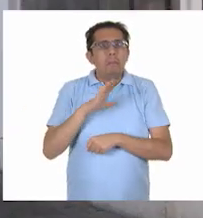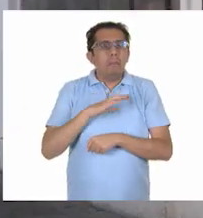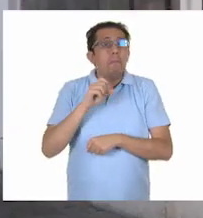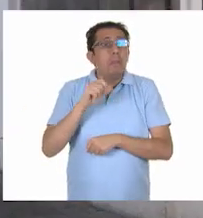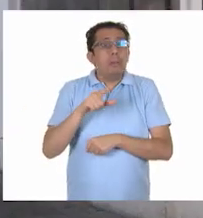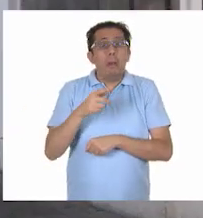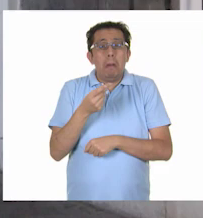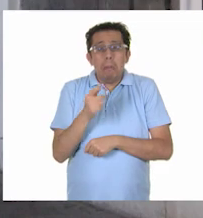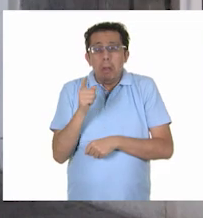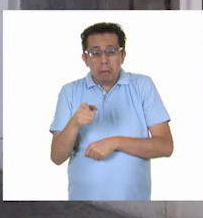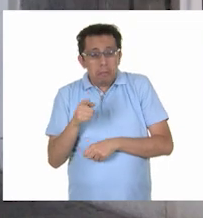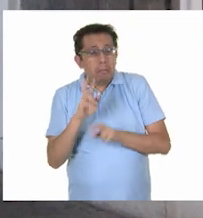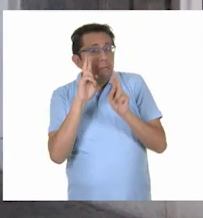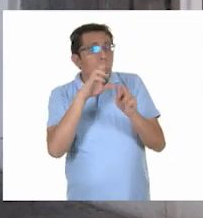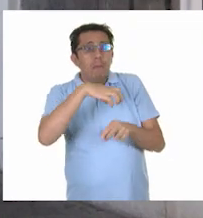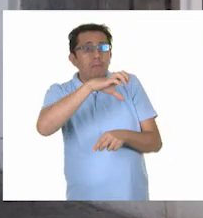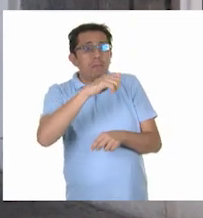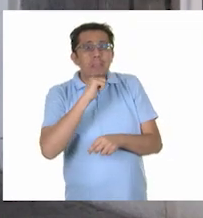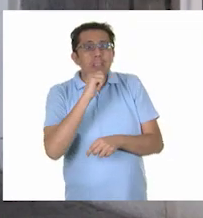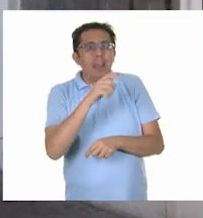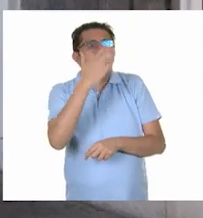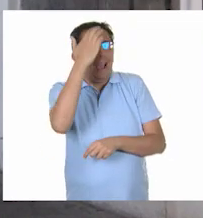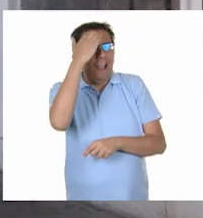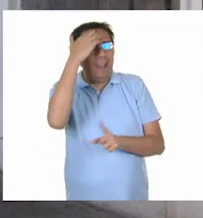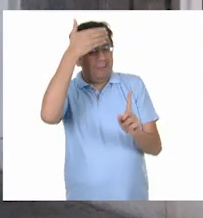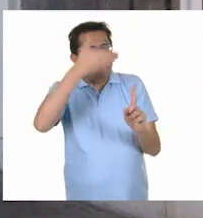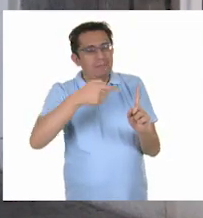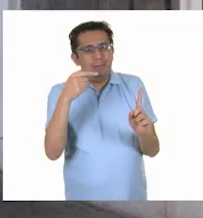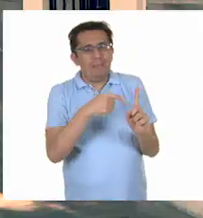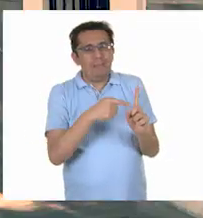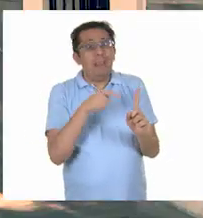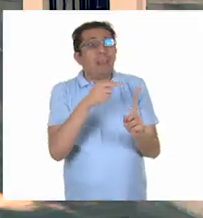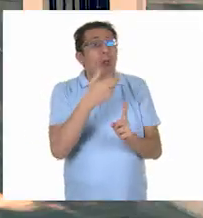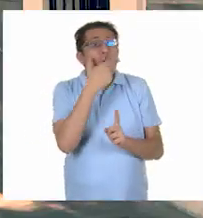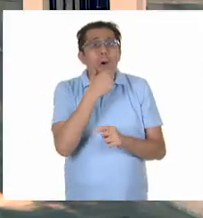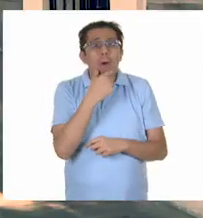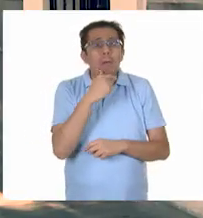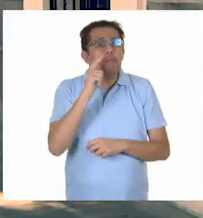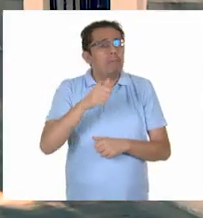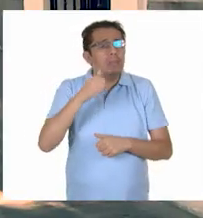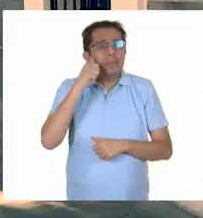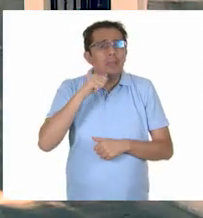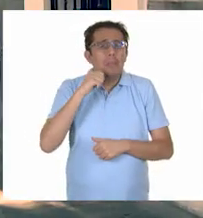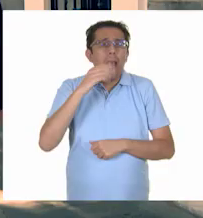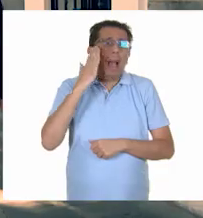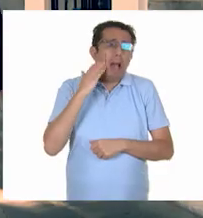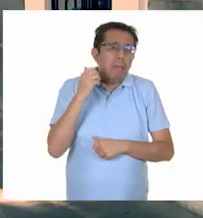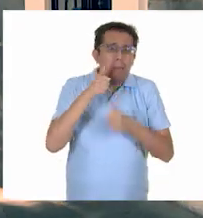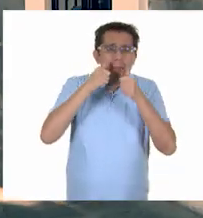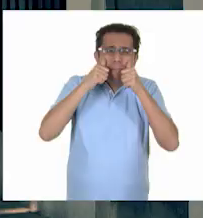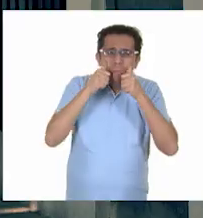ladraban porque lo conocían. Un hombre verdaderamente atento,